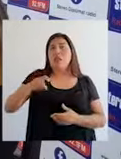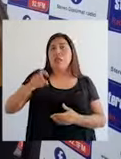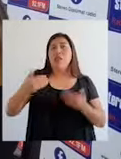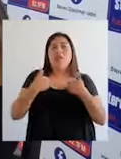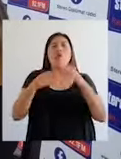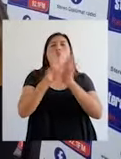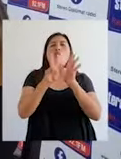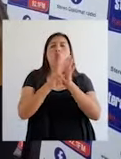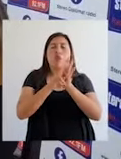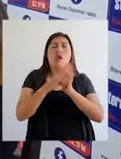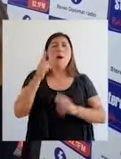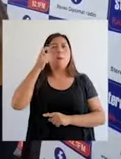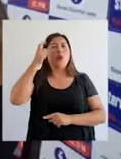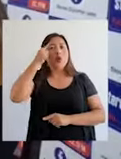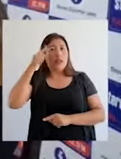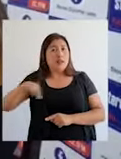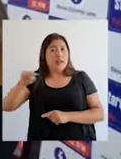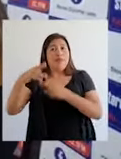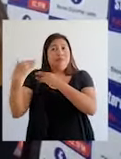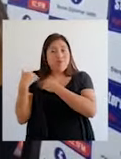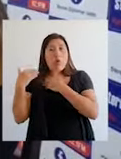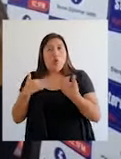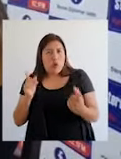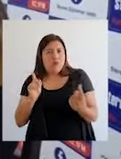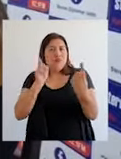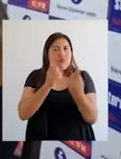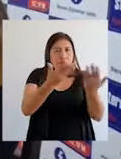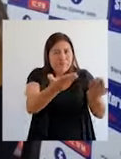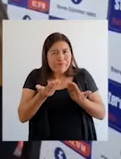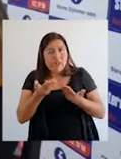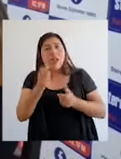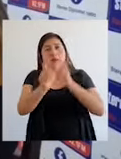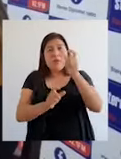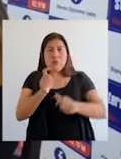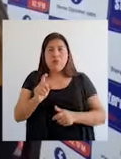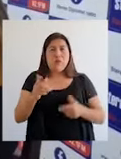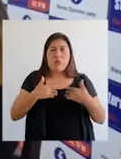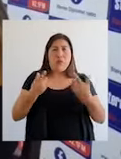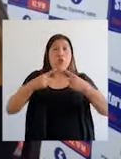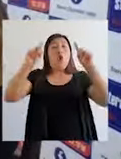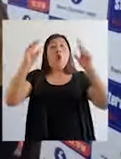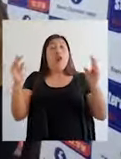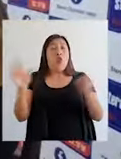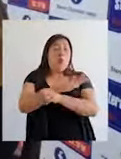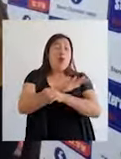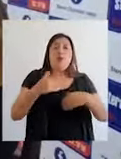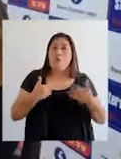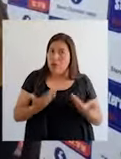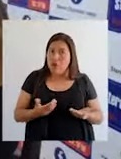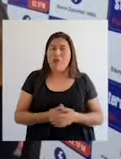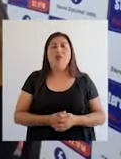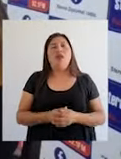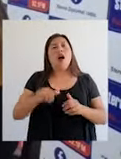decir, tiene que haber voluntad política para acercar el Estado a las personas. Si no, no se puede lograr. Tenemos que trabajar muy duro en la zona centro y sur